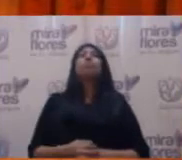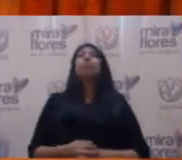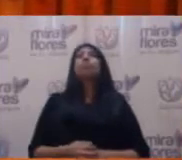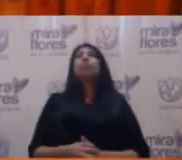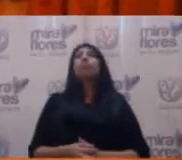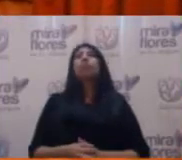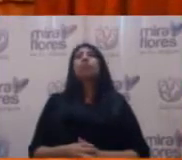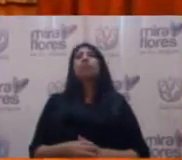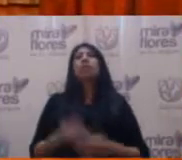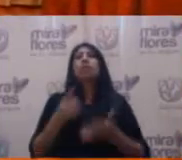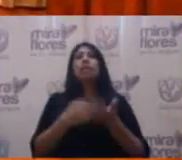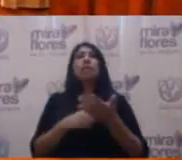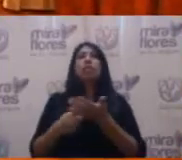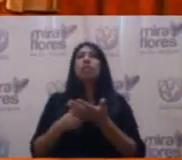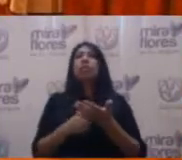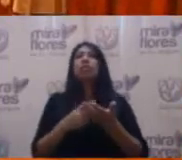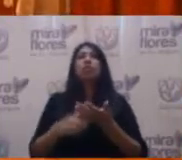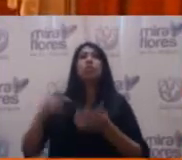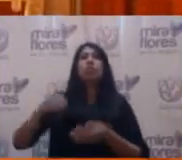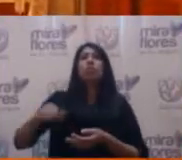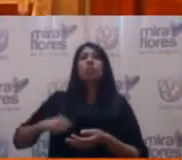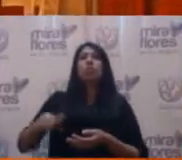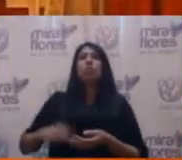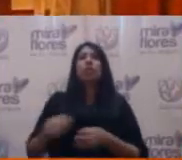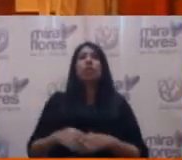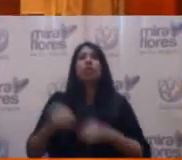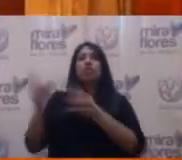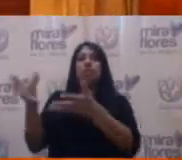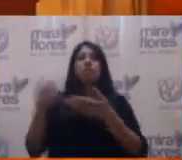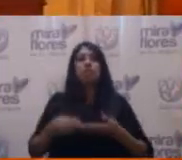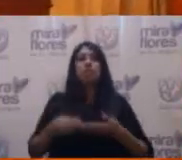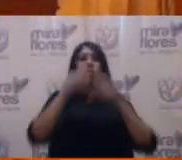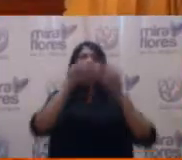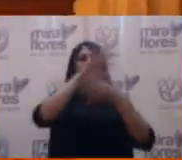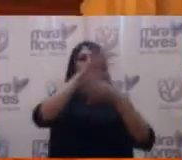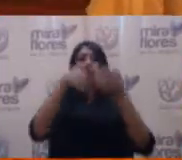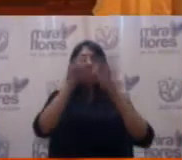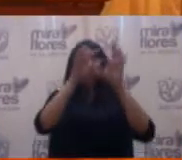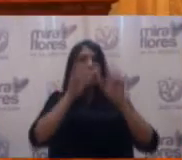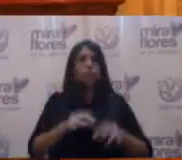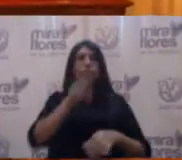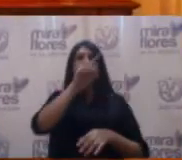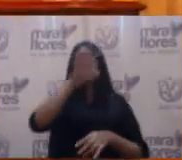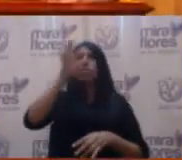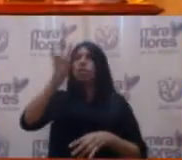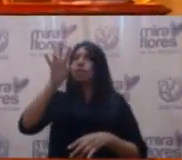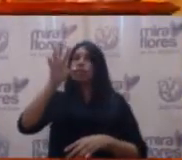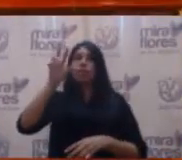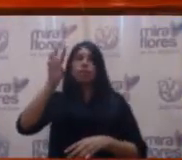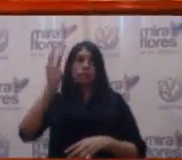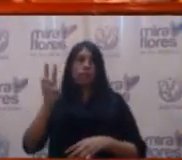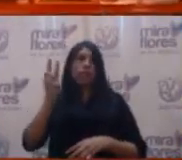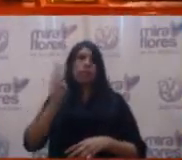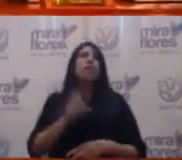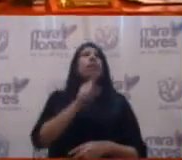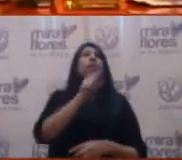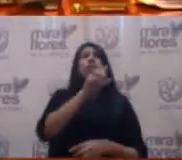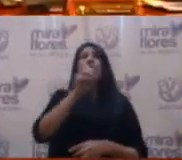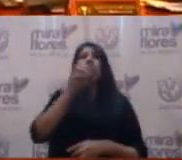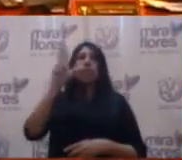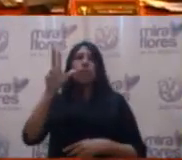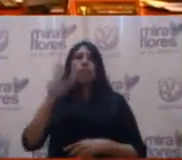despacho. Señor alcalde, la Secretaría General ha recibido los informes números 176 y 203 de la Gerencia de